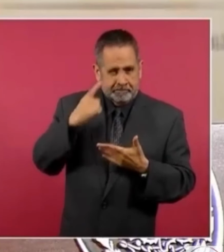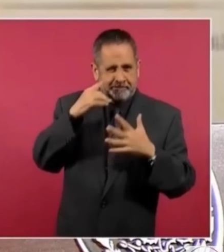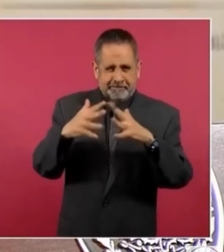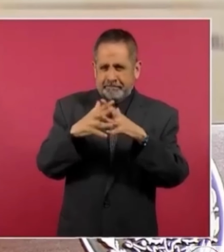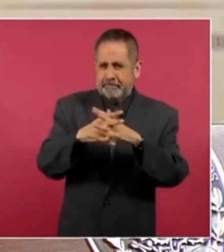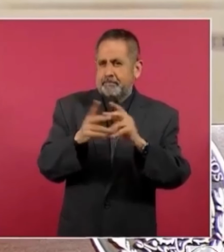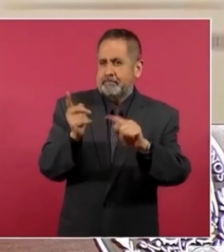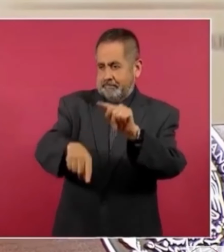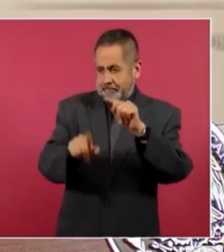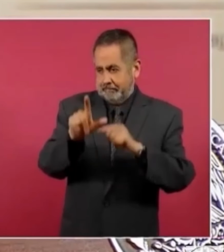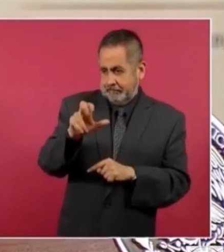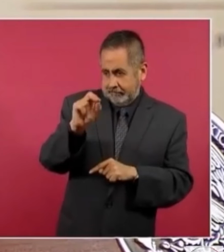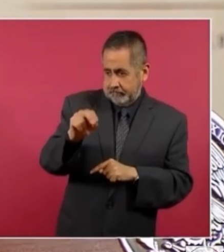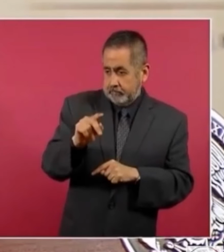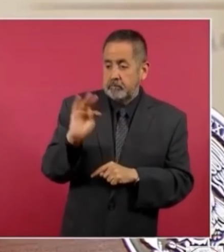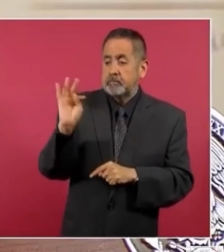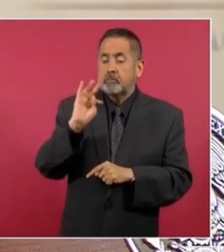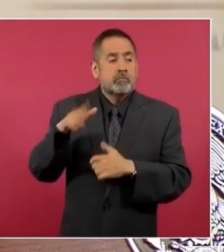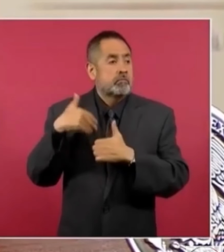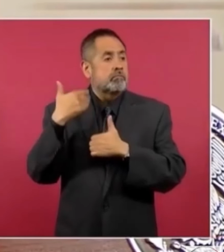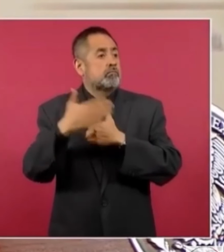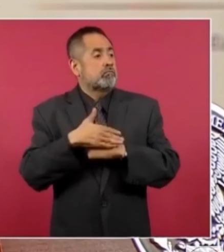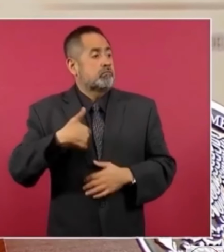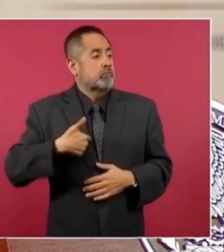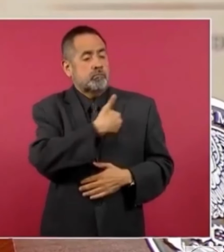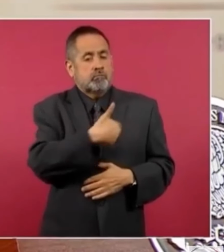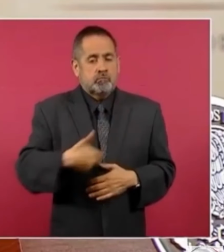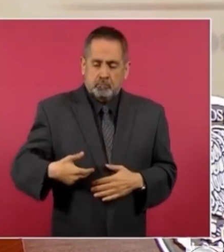batalla, cuando yo llegue al poder,